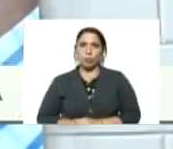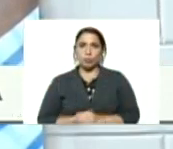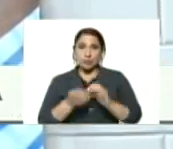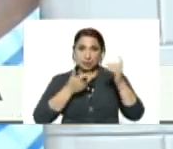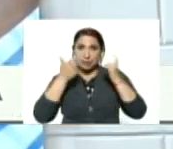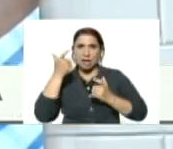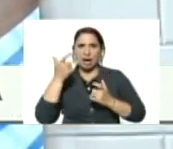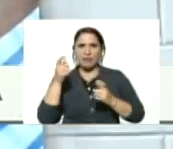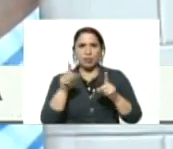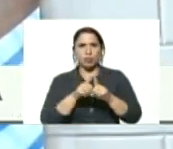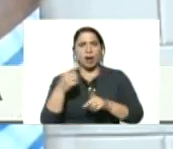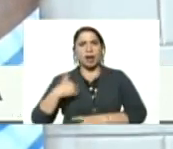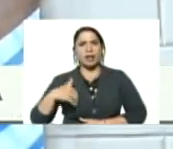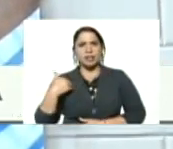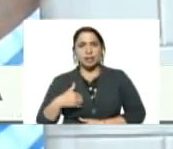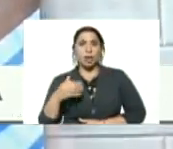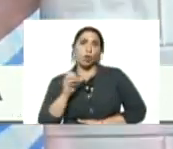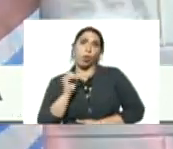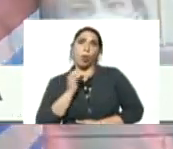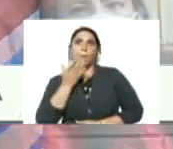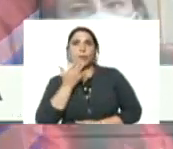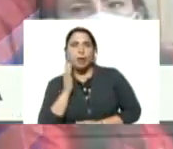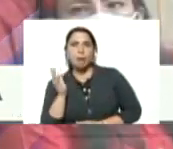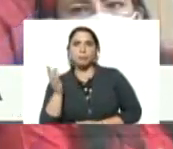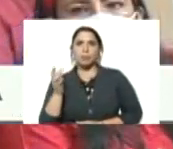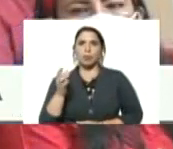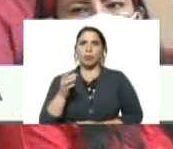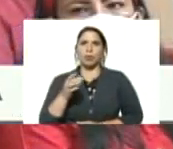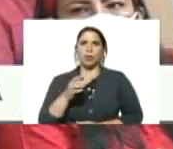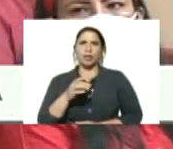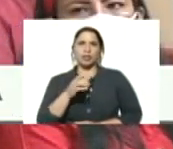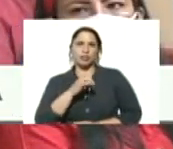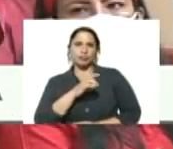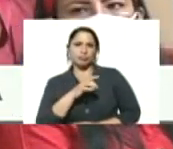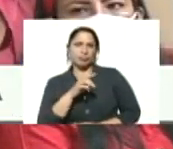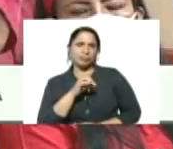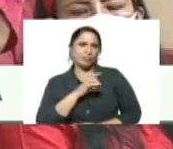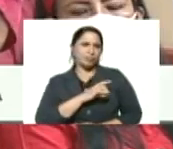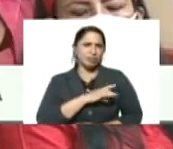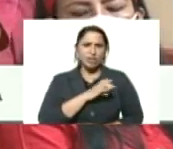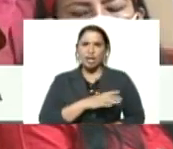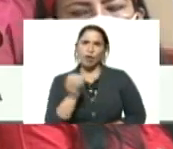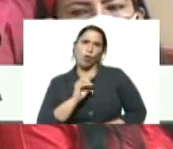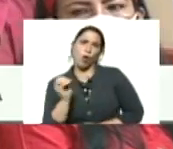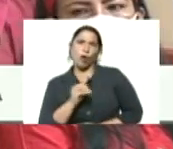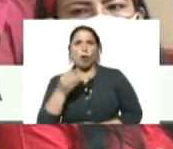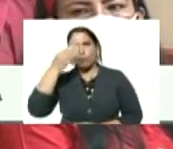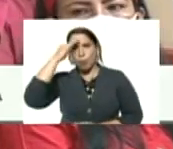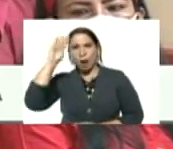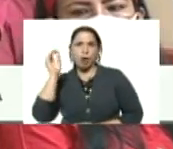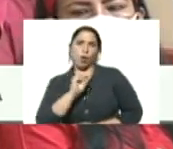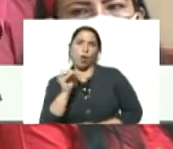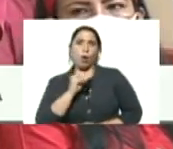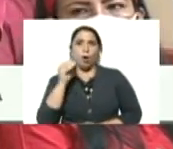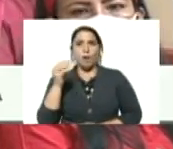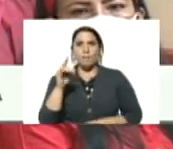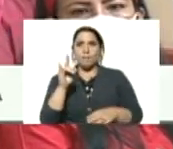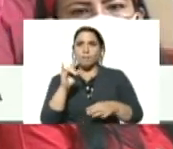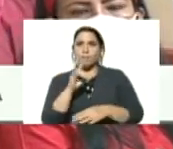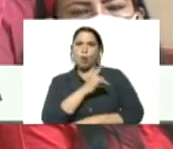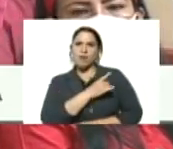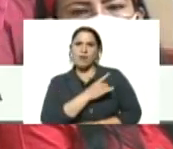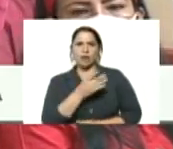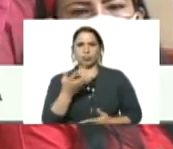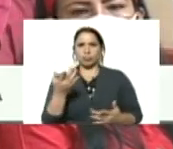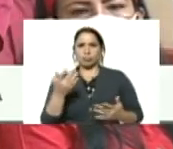fuese argentino, o que fuese chileno, o que fuese cubano, o que fuese boliviano, del amor que